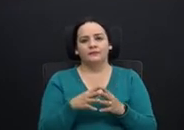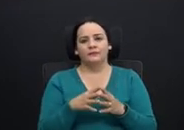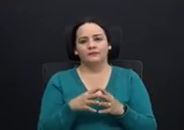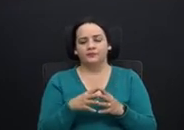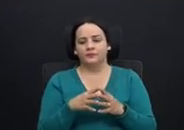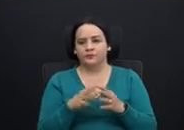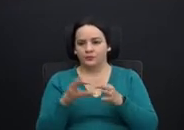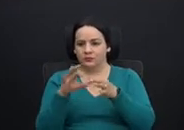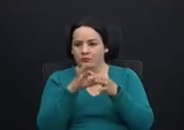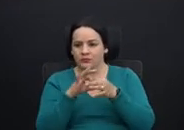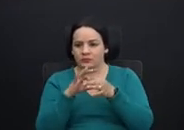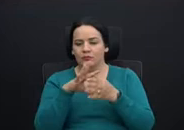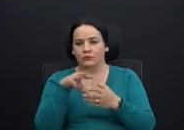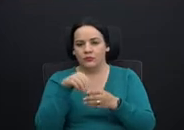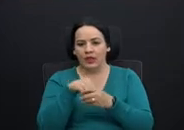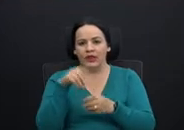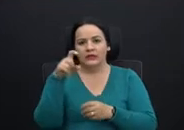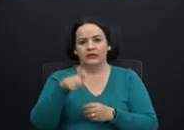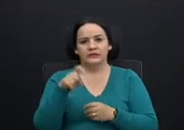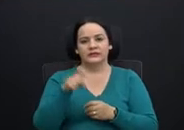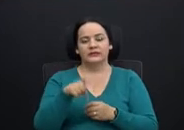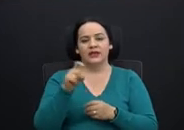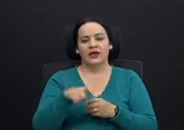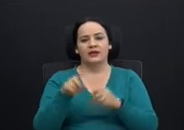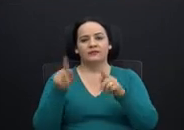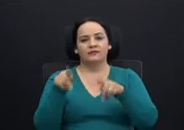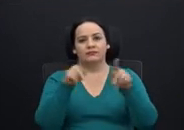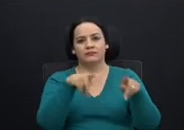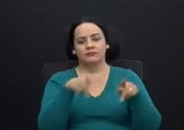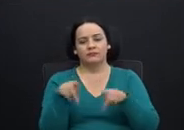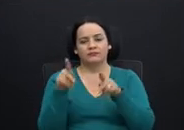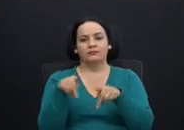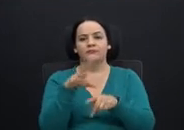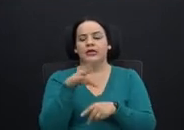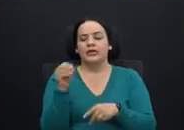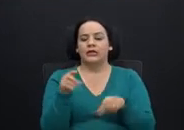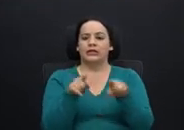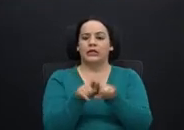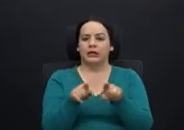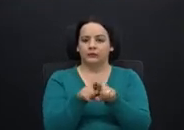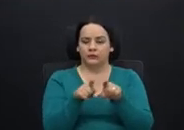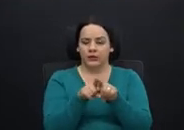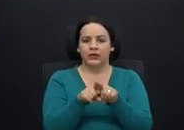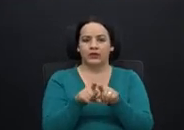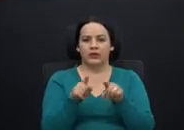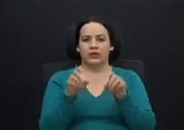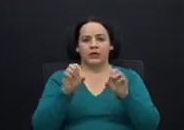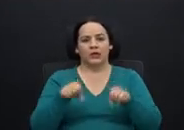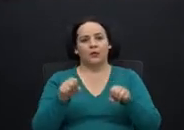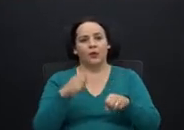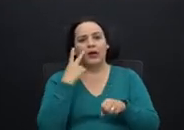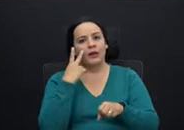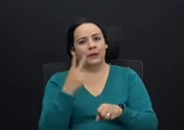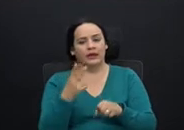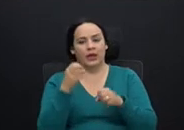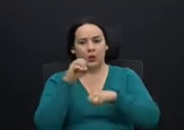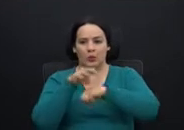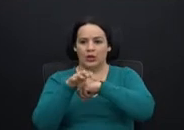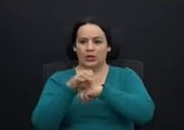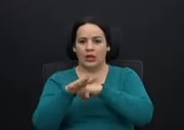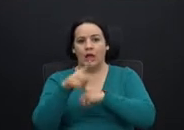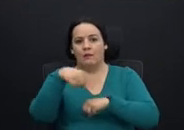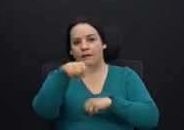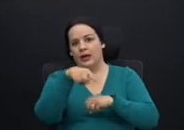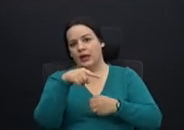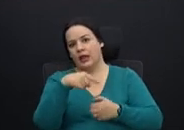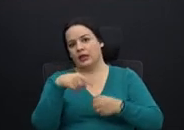la necesidad de la población y que articule la orientación para que salgan de la